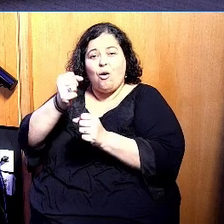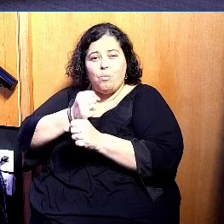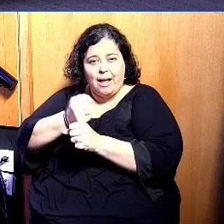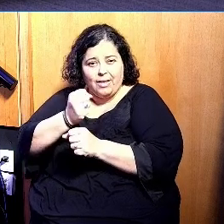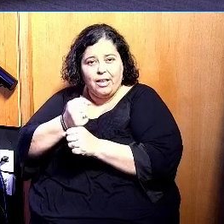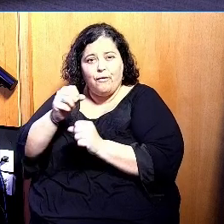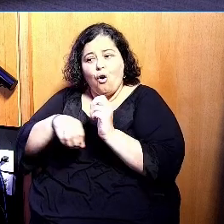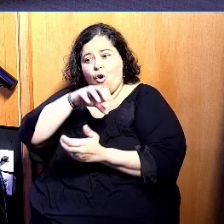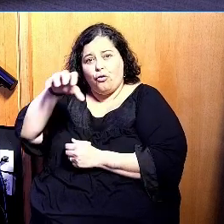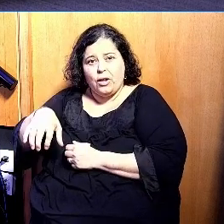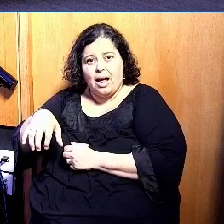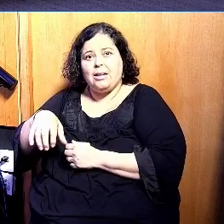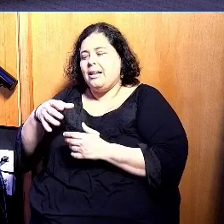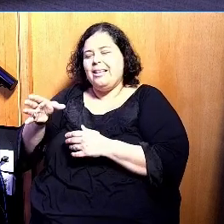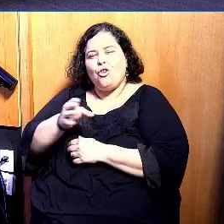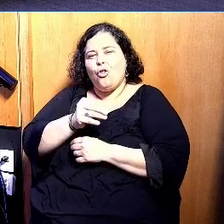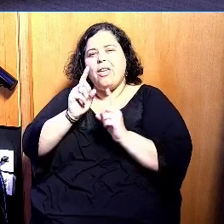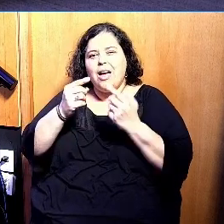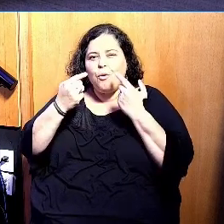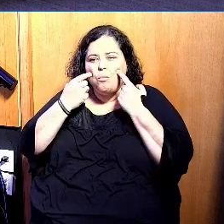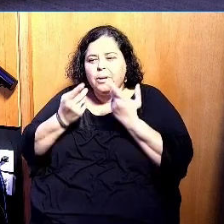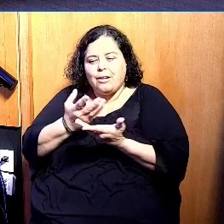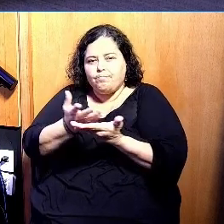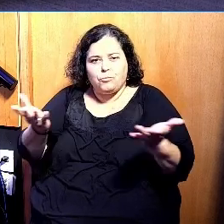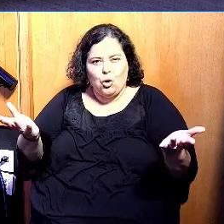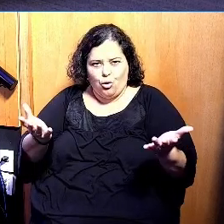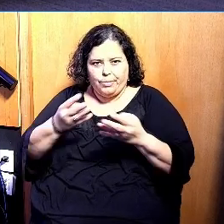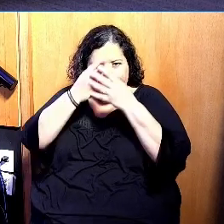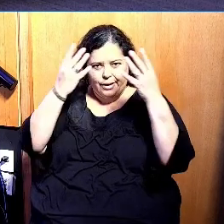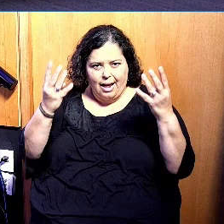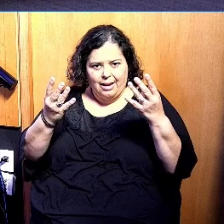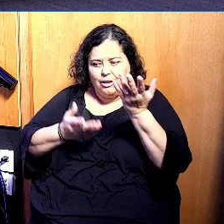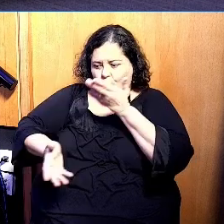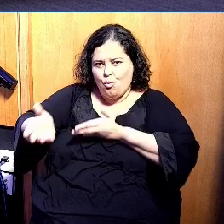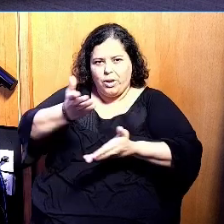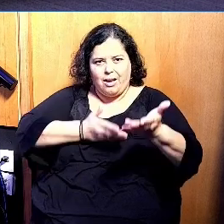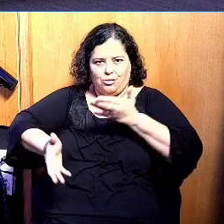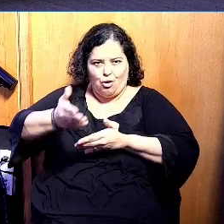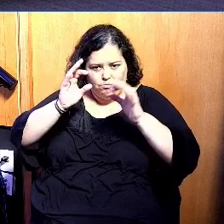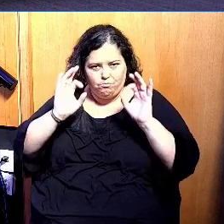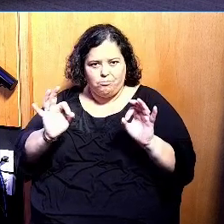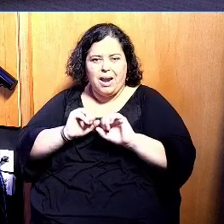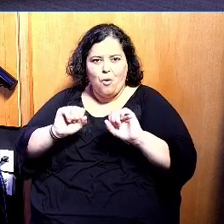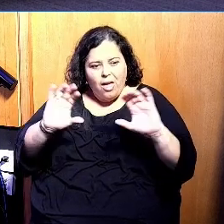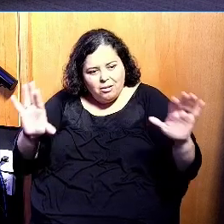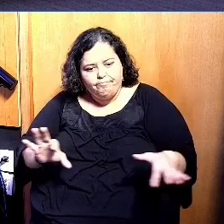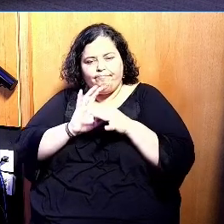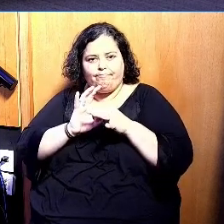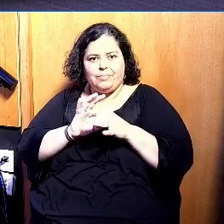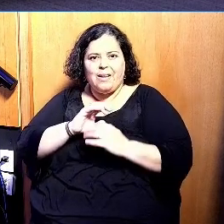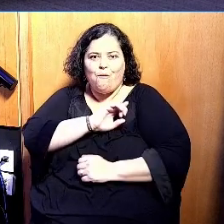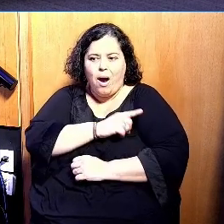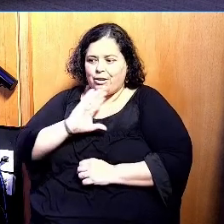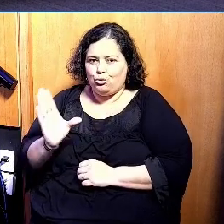de administración y finanzas, pero era necesario tener una visión transversal y una comunicación fluida entre las áreas para poder aunar esfuerzos y